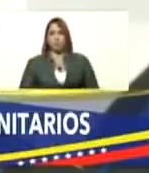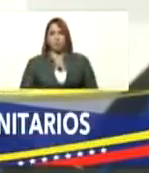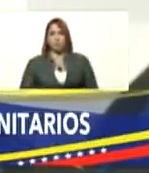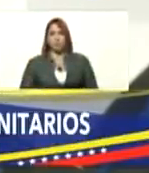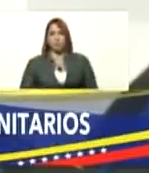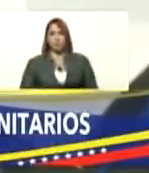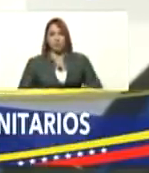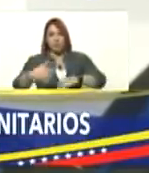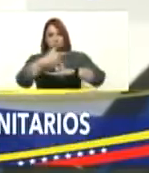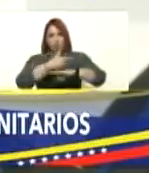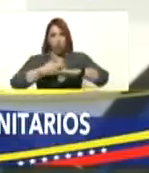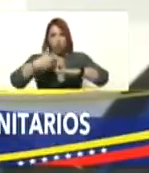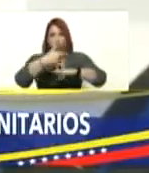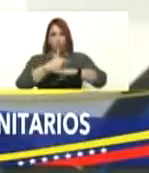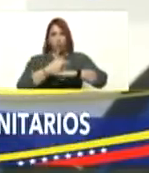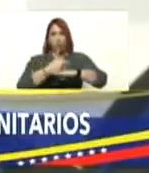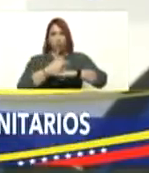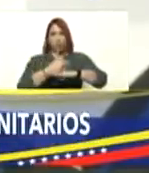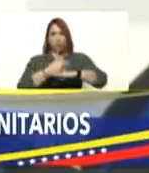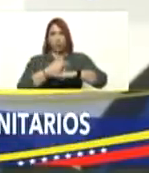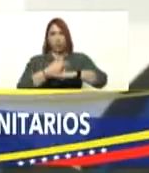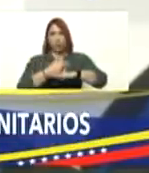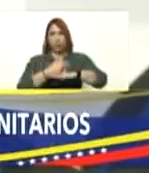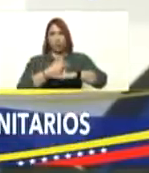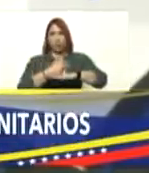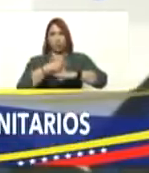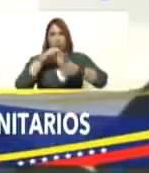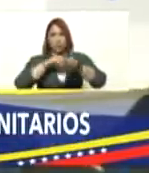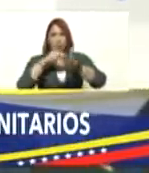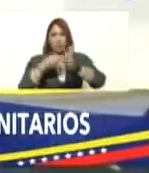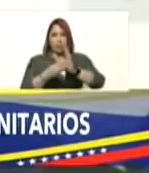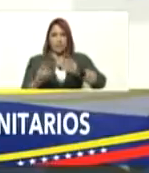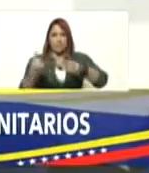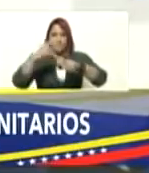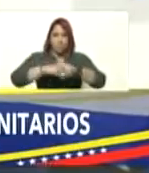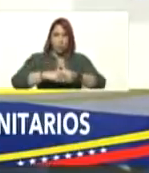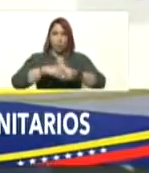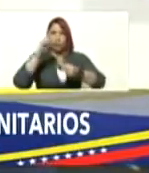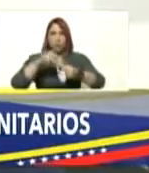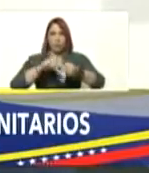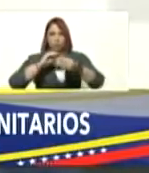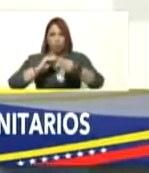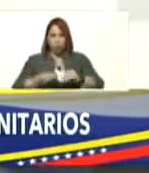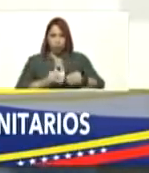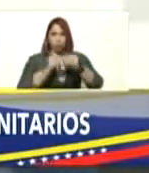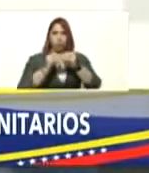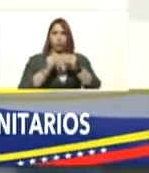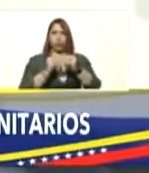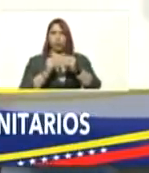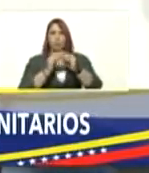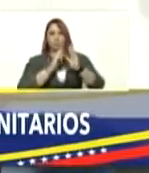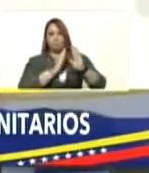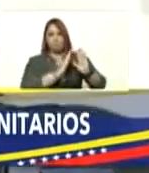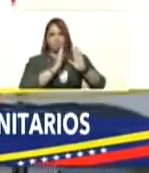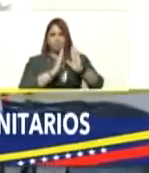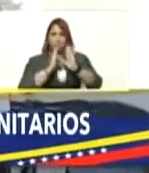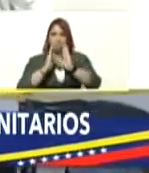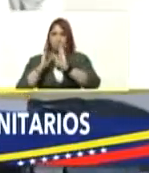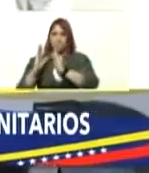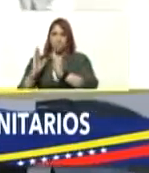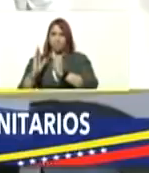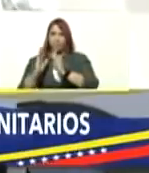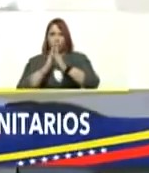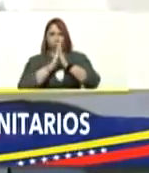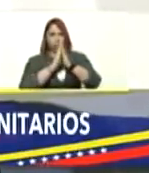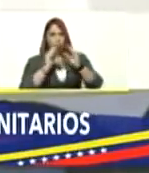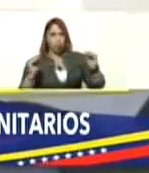de gobierno que implique la reestructuración orgánica de